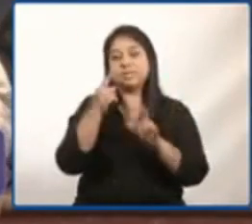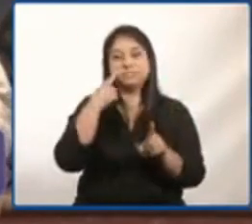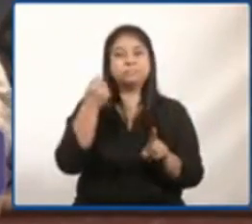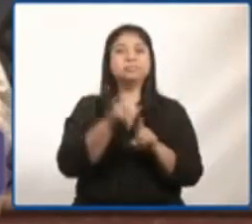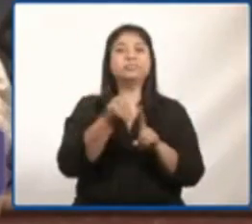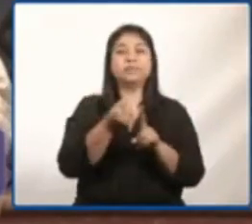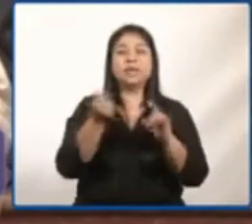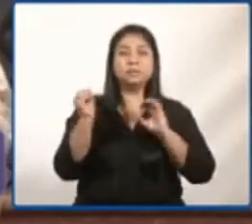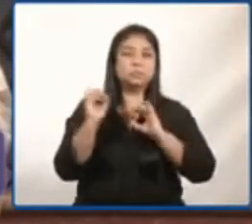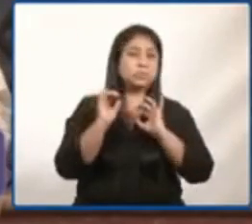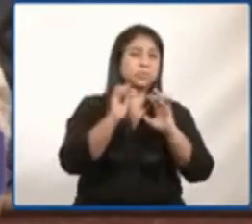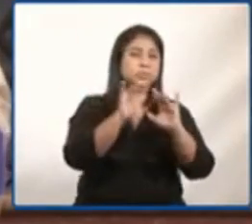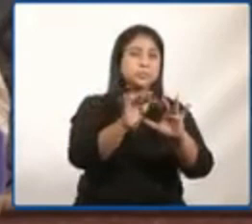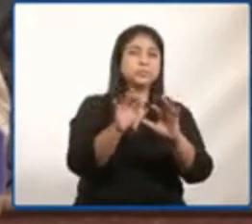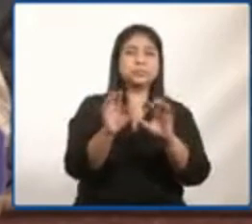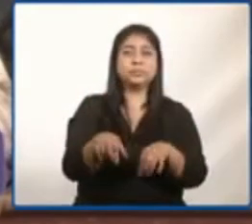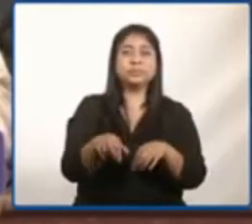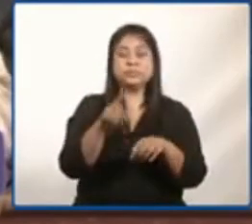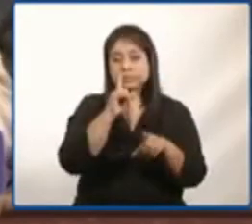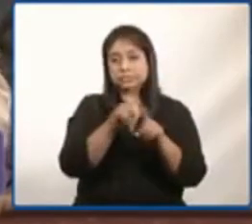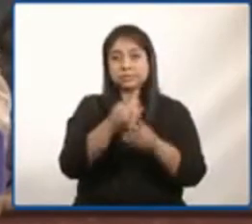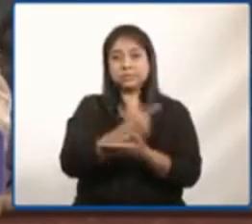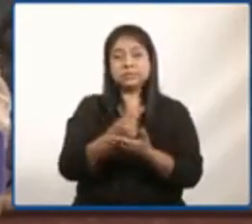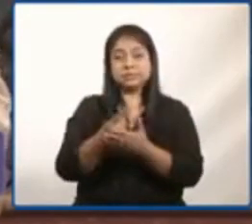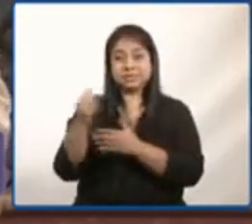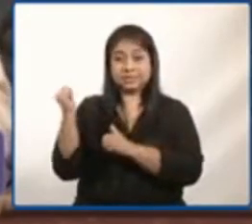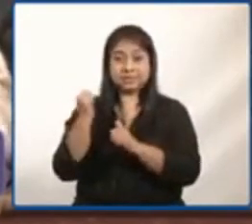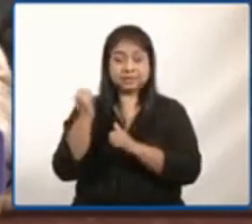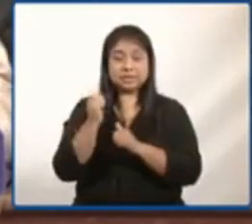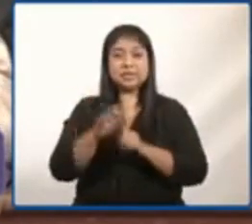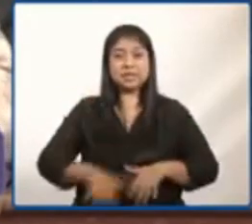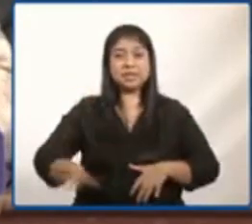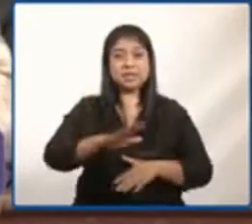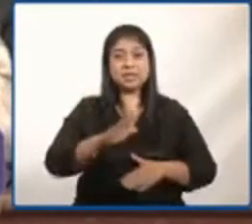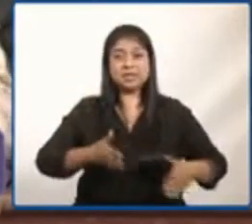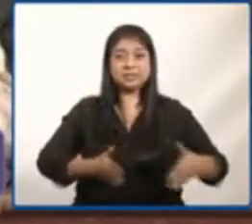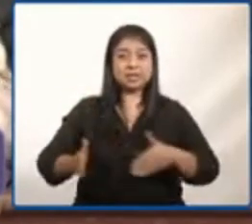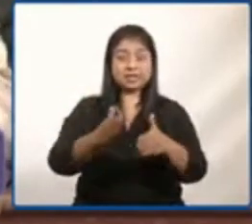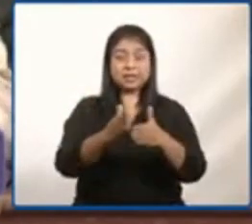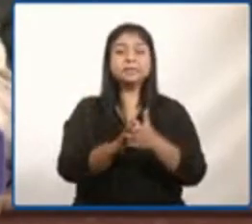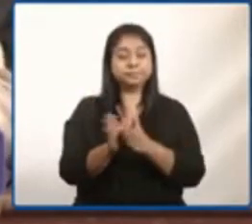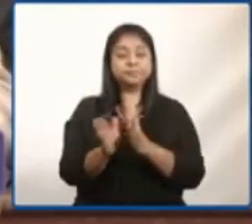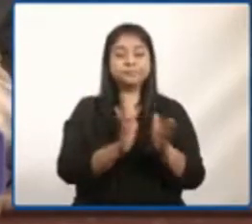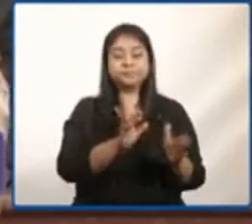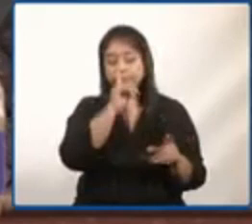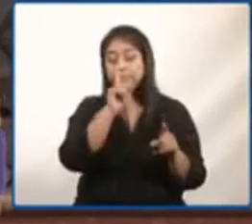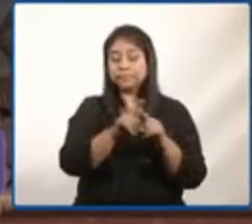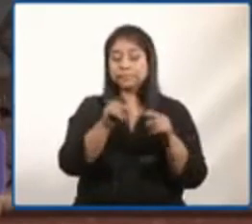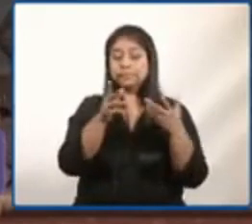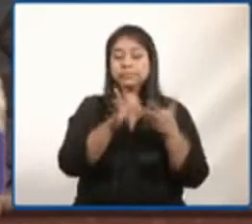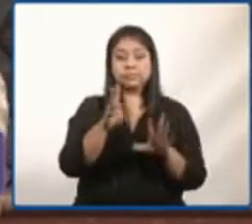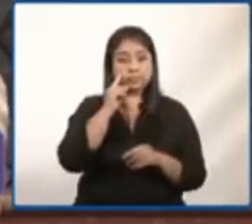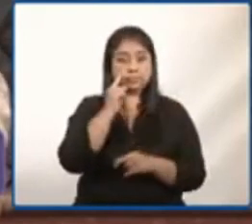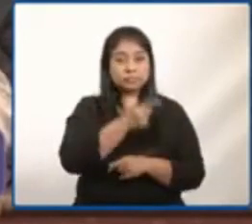de personas durante la Semana Santa en las carreteras del país. Recordemos también, y lo hemos escuchado acá